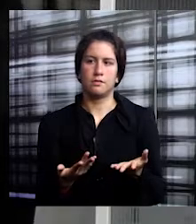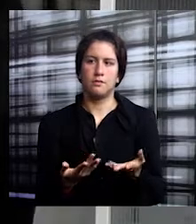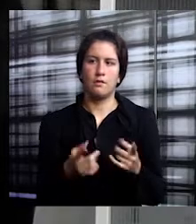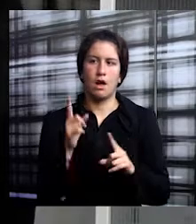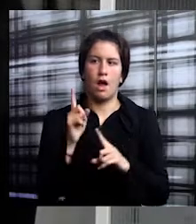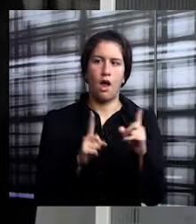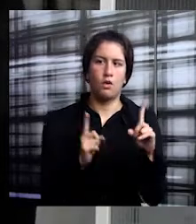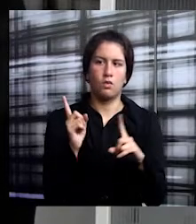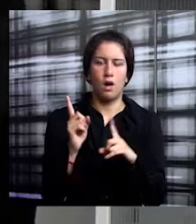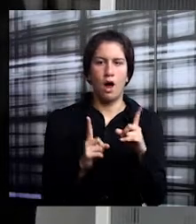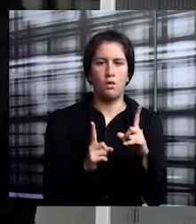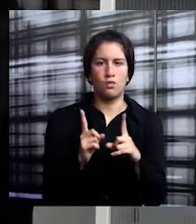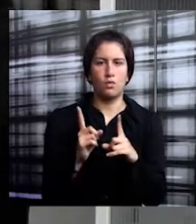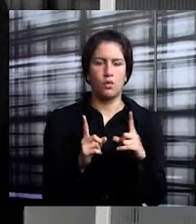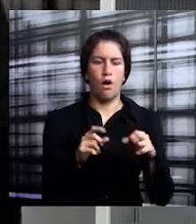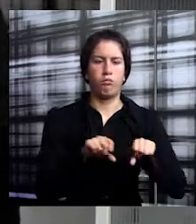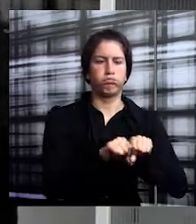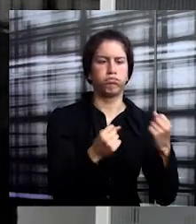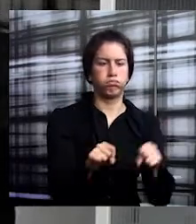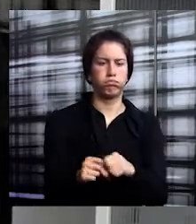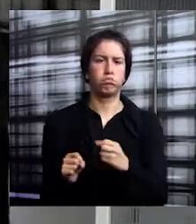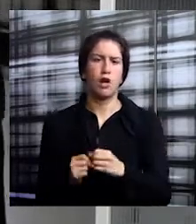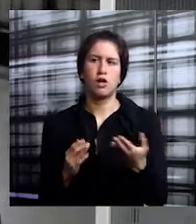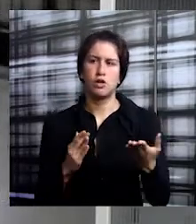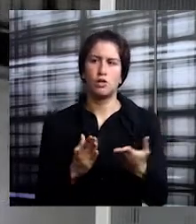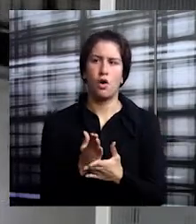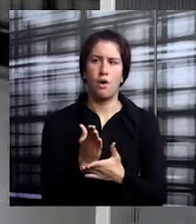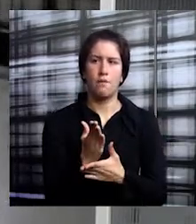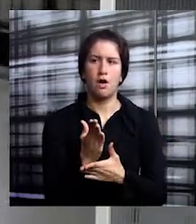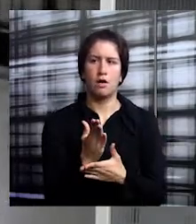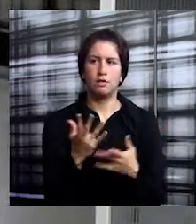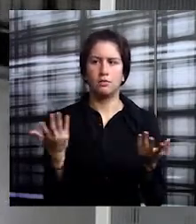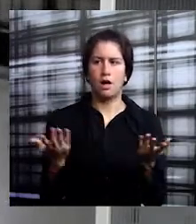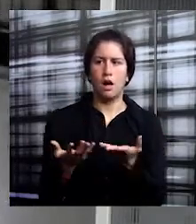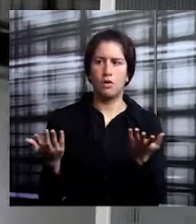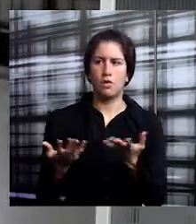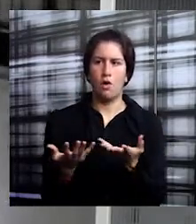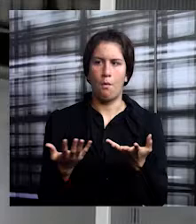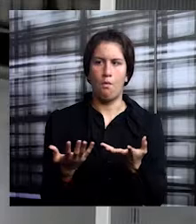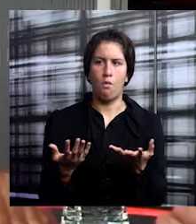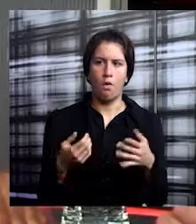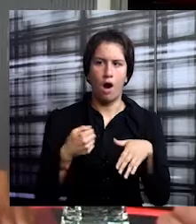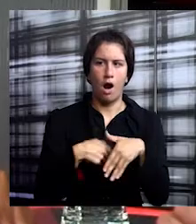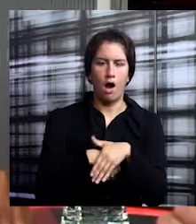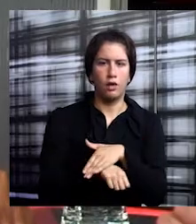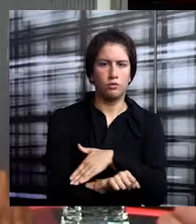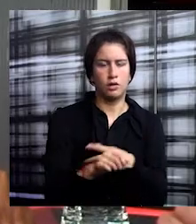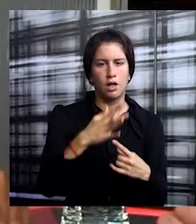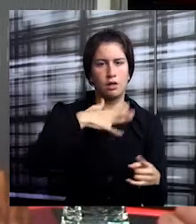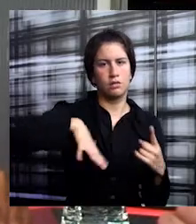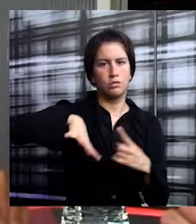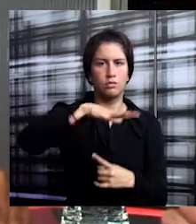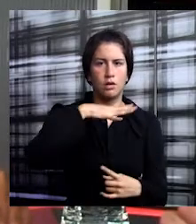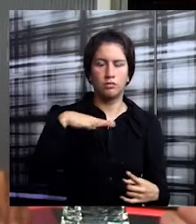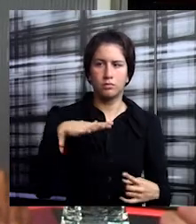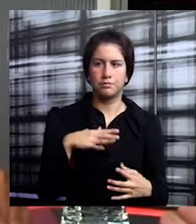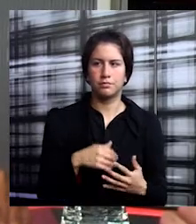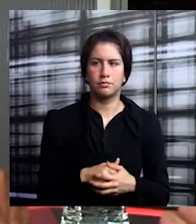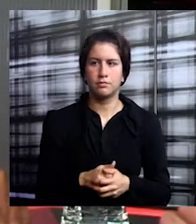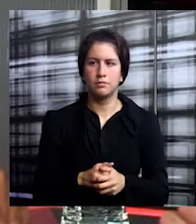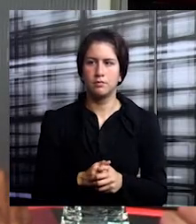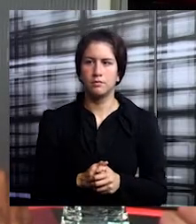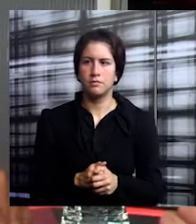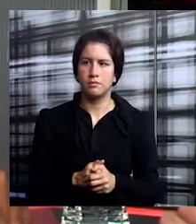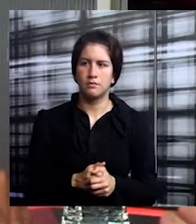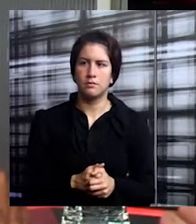algunos ratos como a surgir de nuevo este tipo de circunstancias. Mire, yo creo que coincido con el presidente del Banco Central,